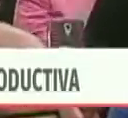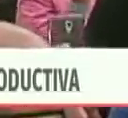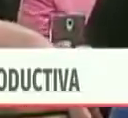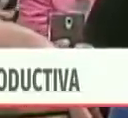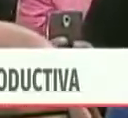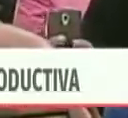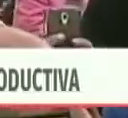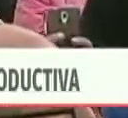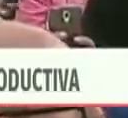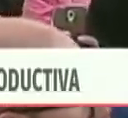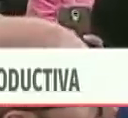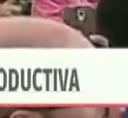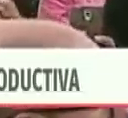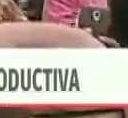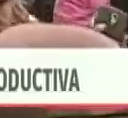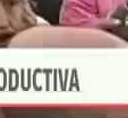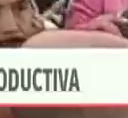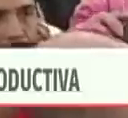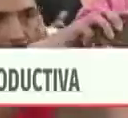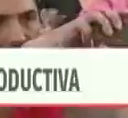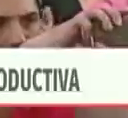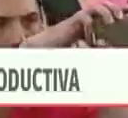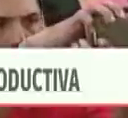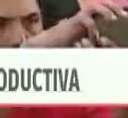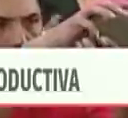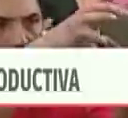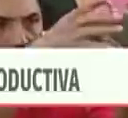La agricultura urbana.